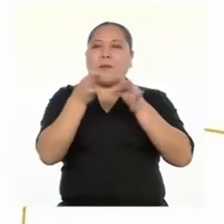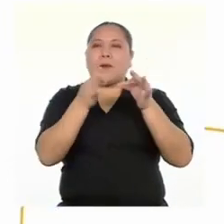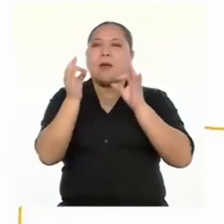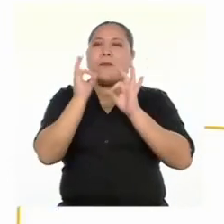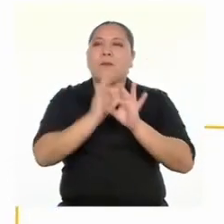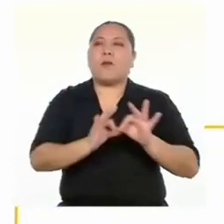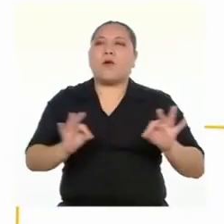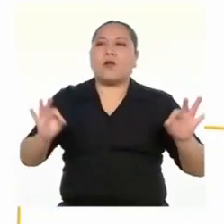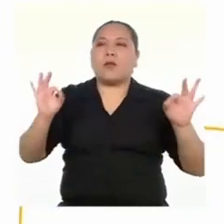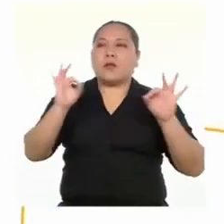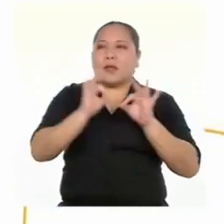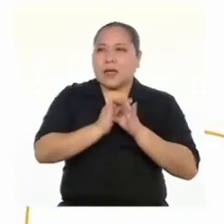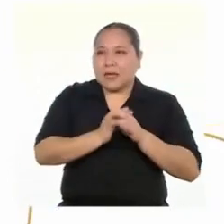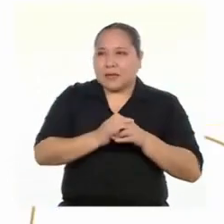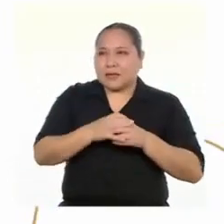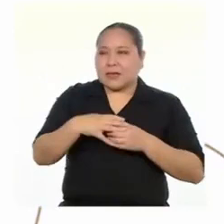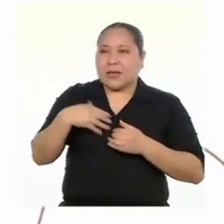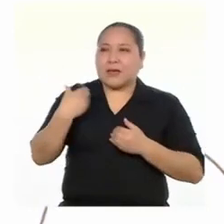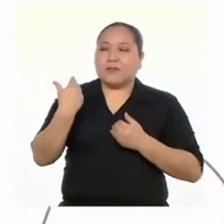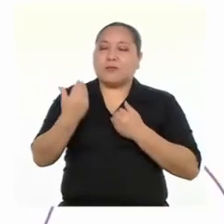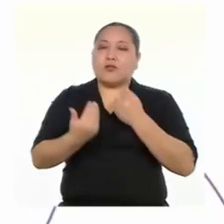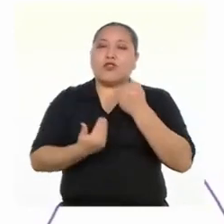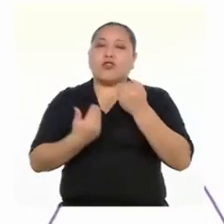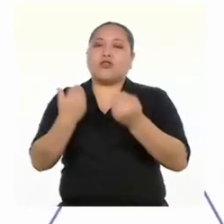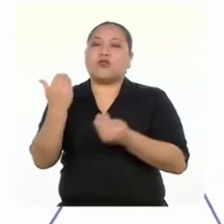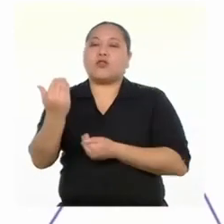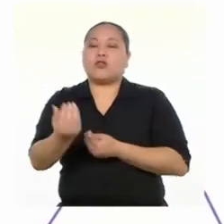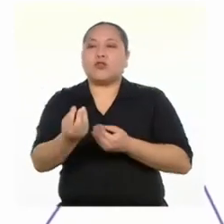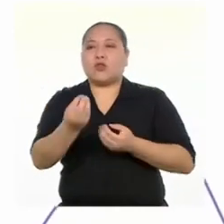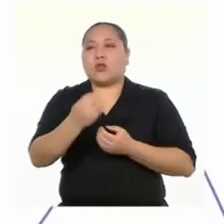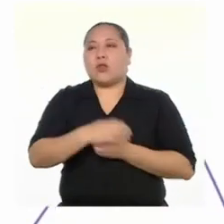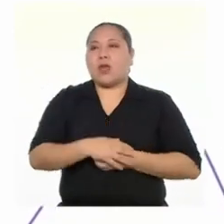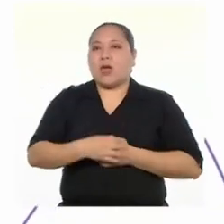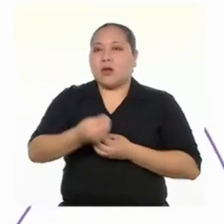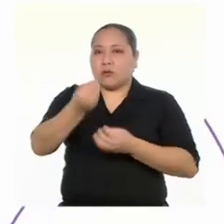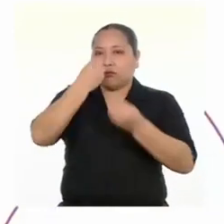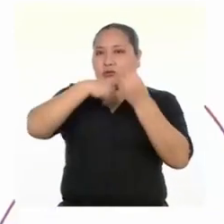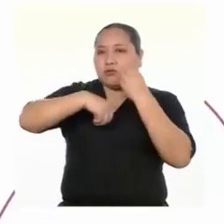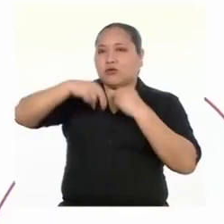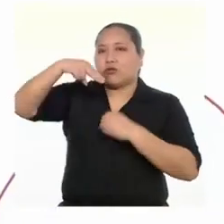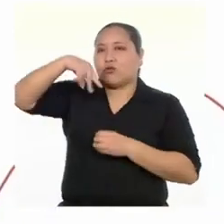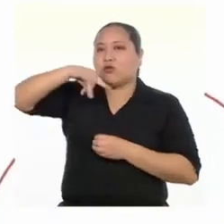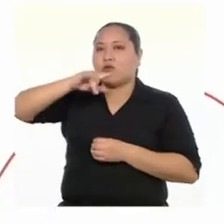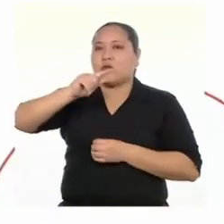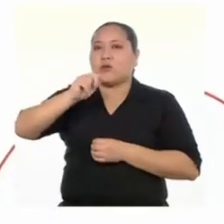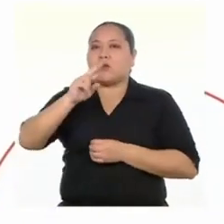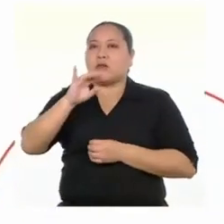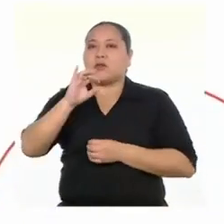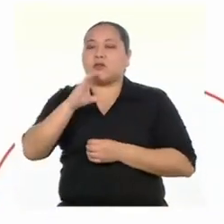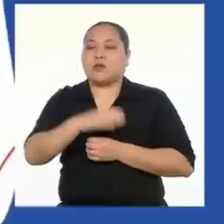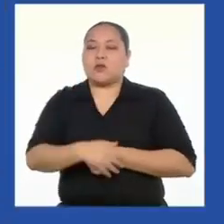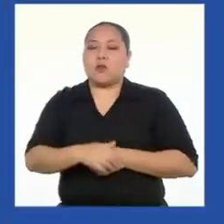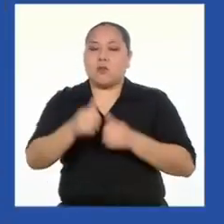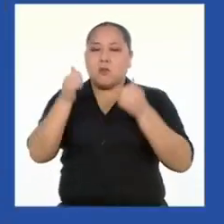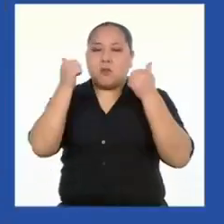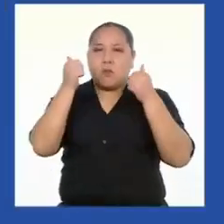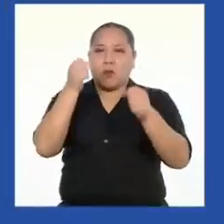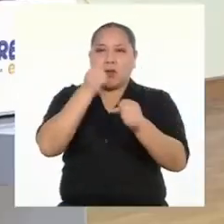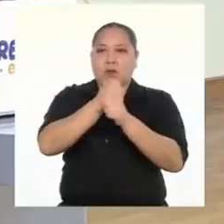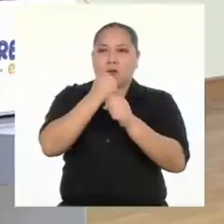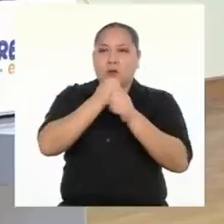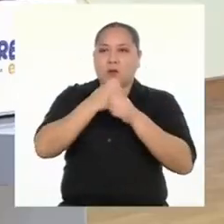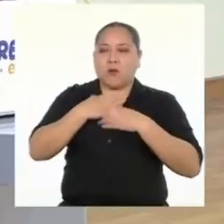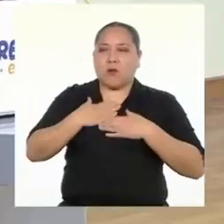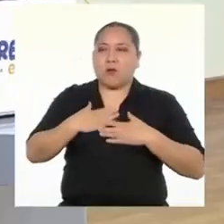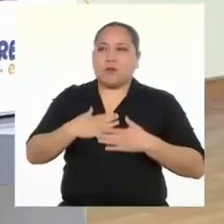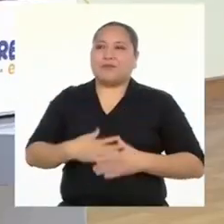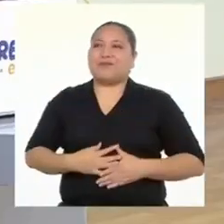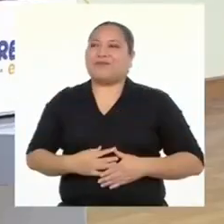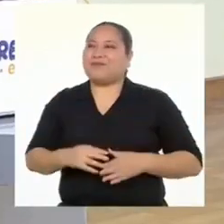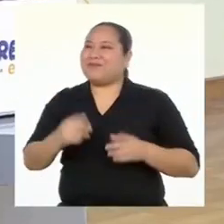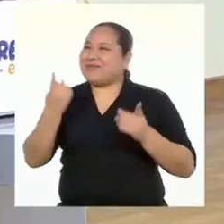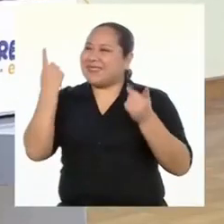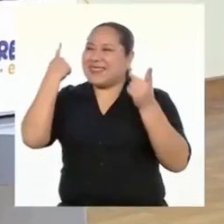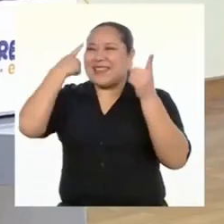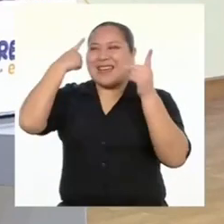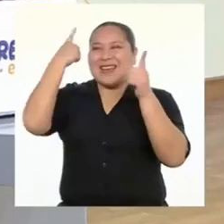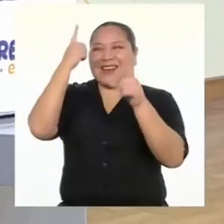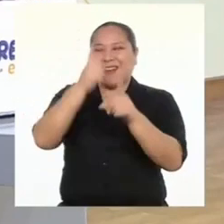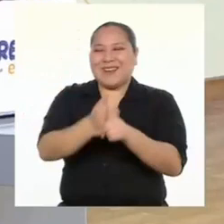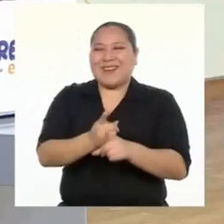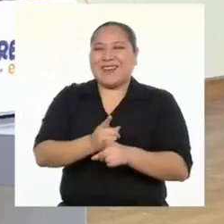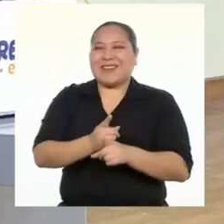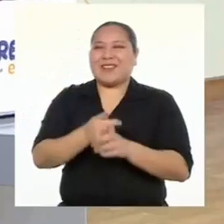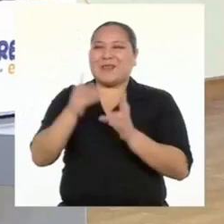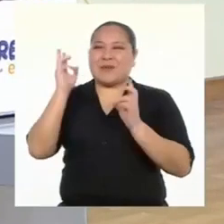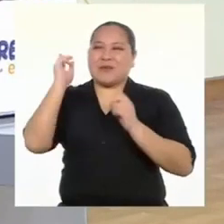relación de los sistemas en el proceso de nutrición para lograr un buen funcionamiento de nuestro cuerpo. De acuerdo,